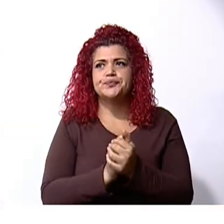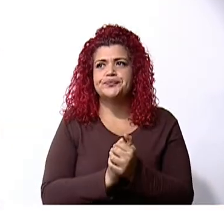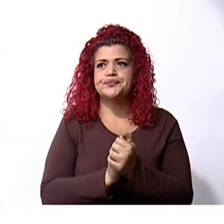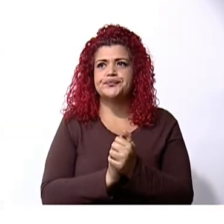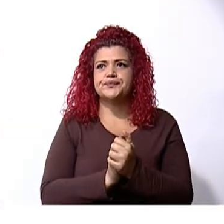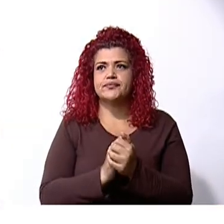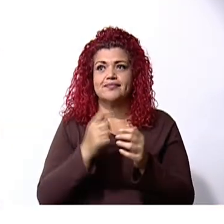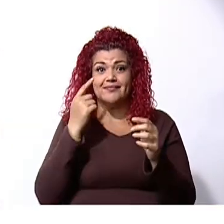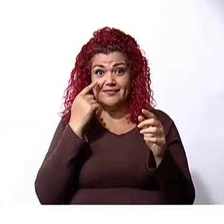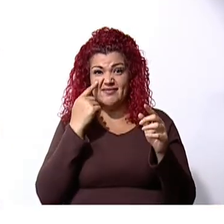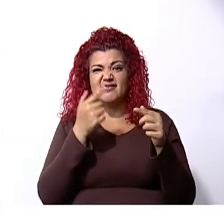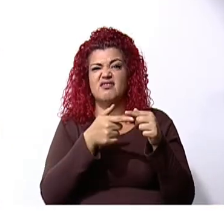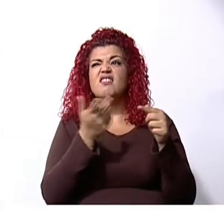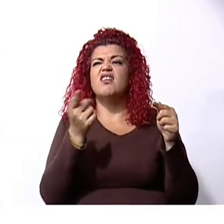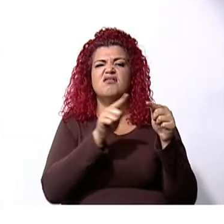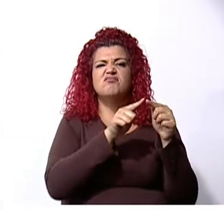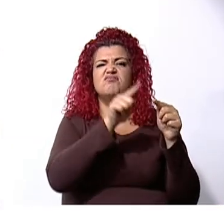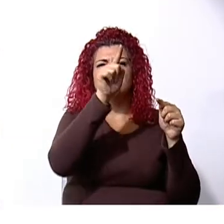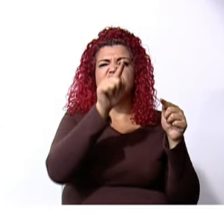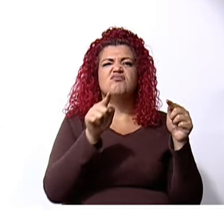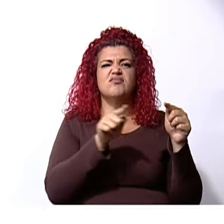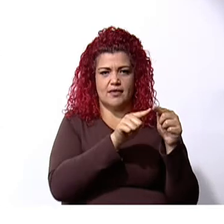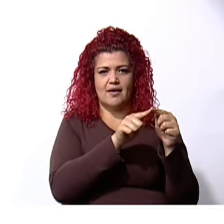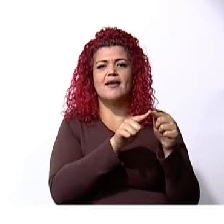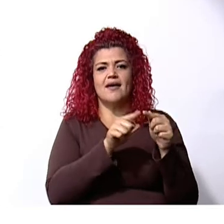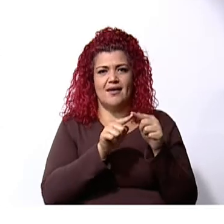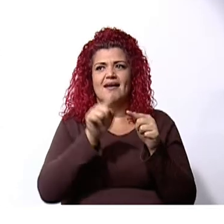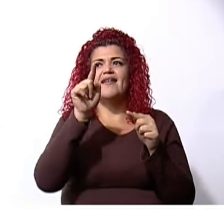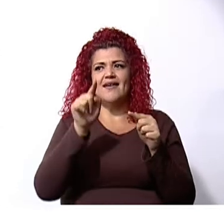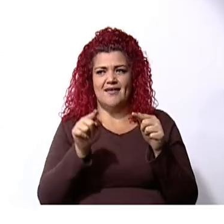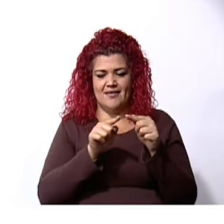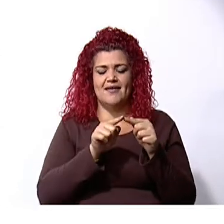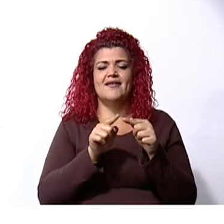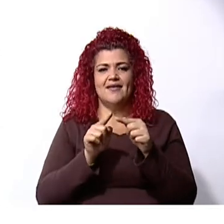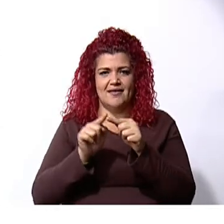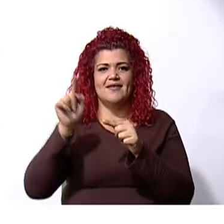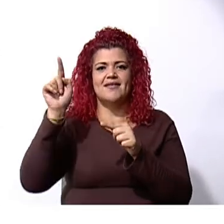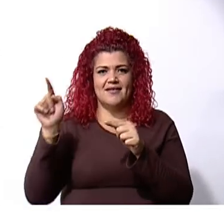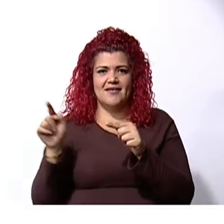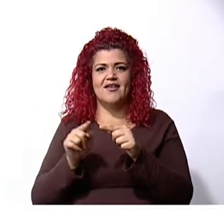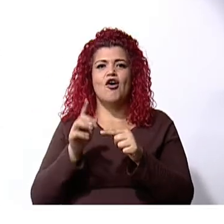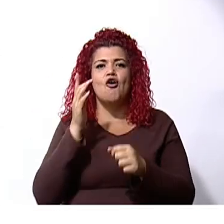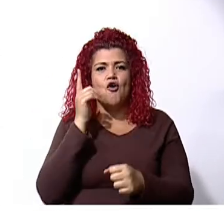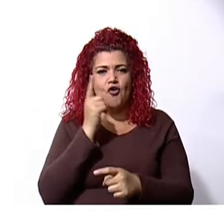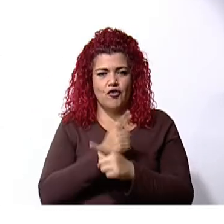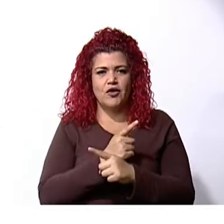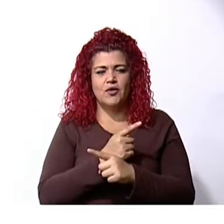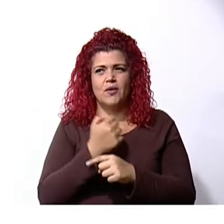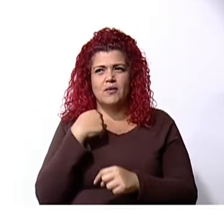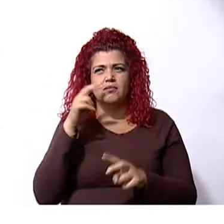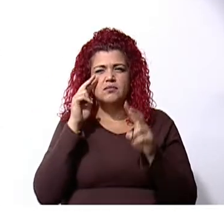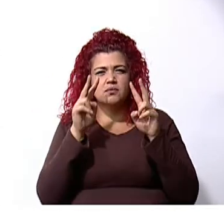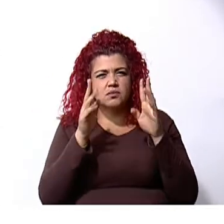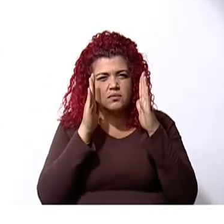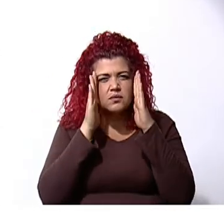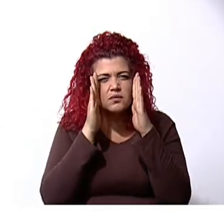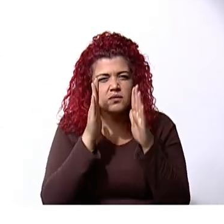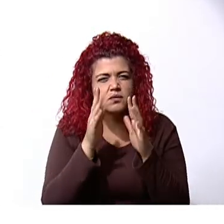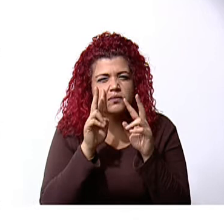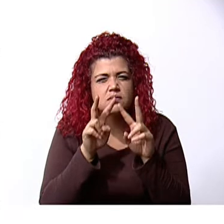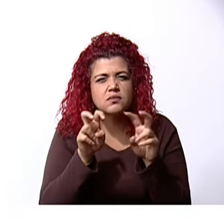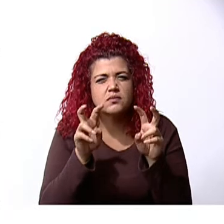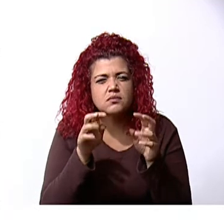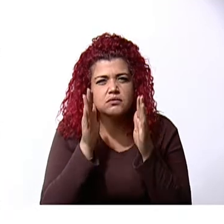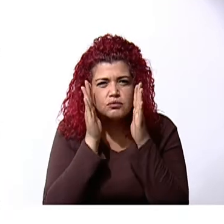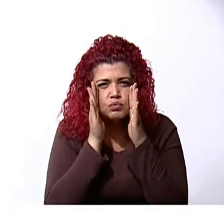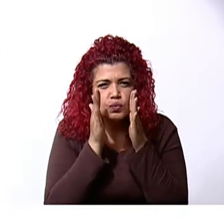Ahí que tenemos, ¿qué son eso? Son triángulos, correcto. necesito que observen bien esos